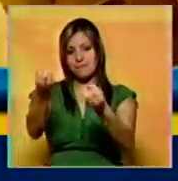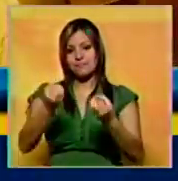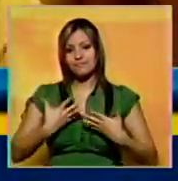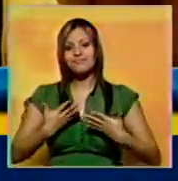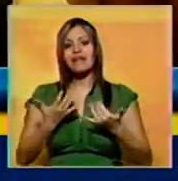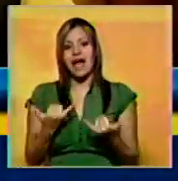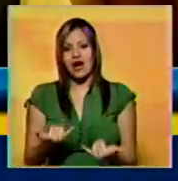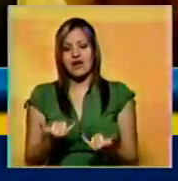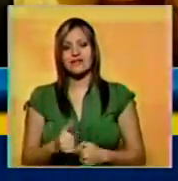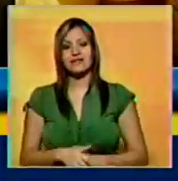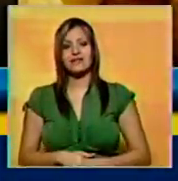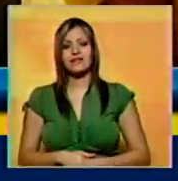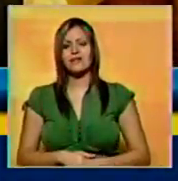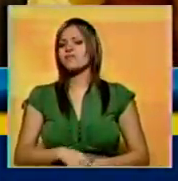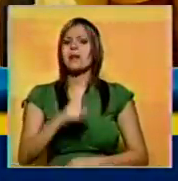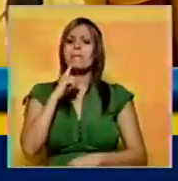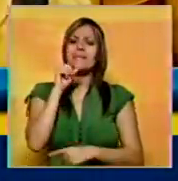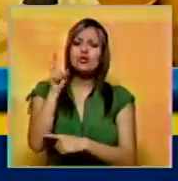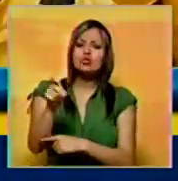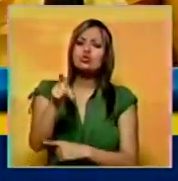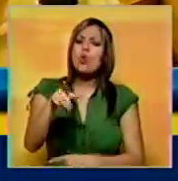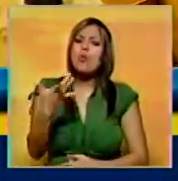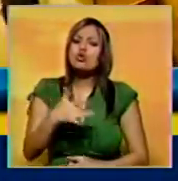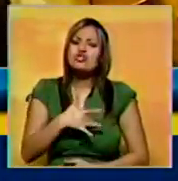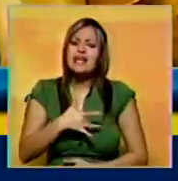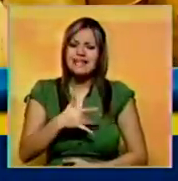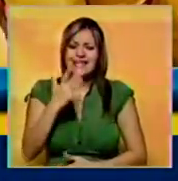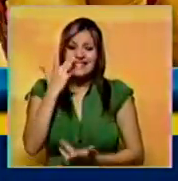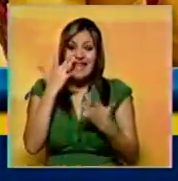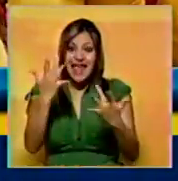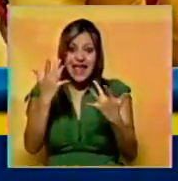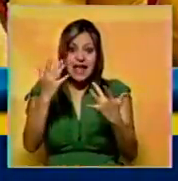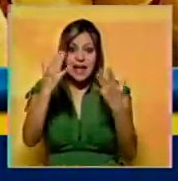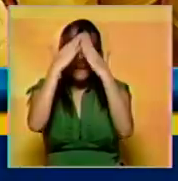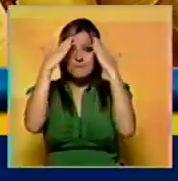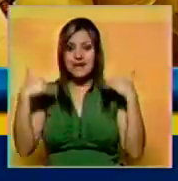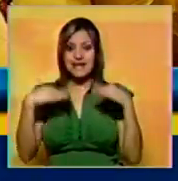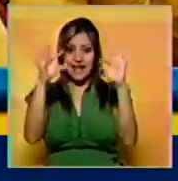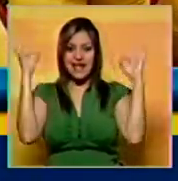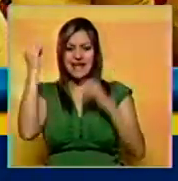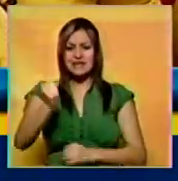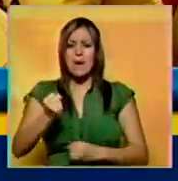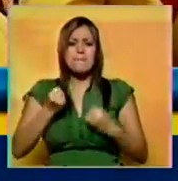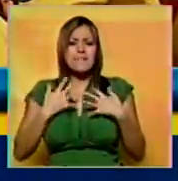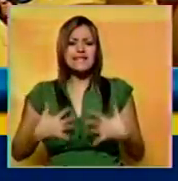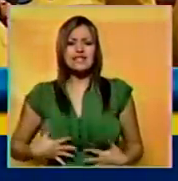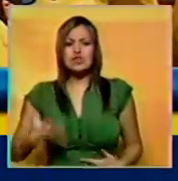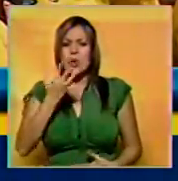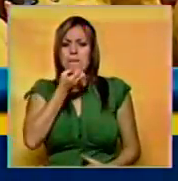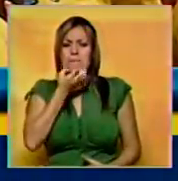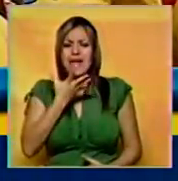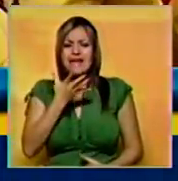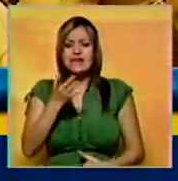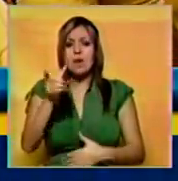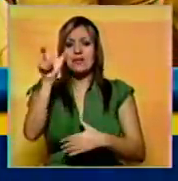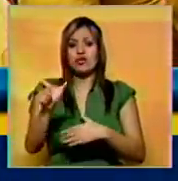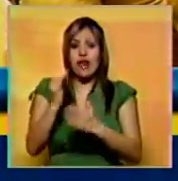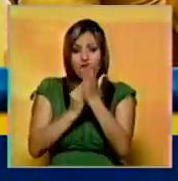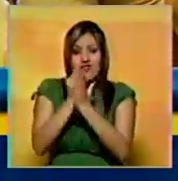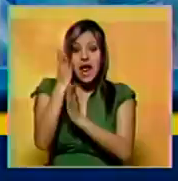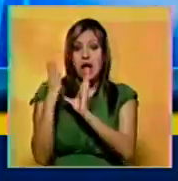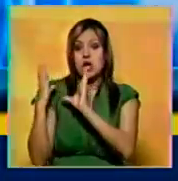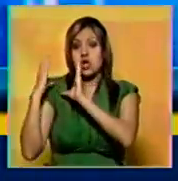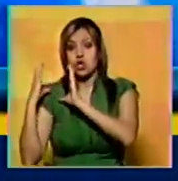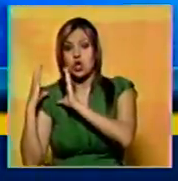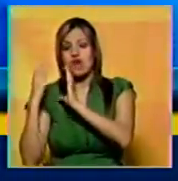estar aquí escríbanos ese sentimiento cuando vieron salir a la divina pastora con ese vestido precioso en hombros de sus fieles y fue colocada